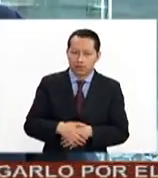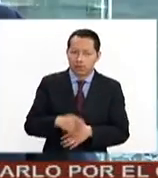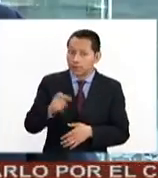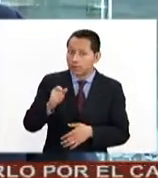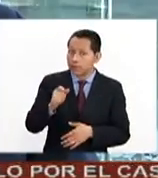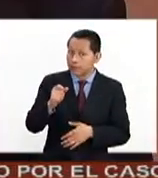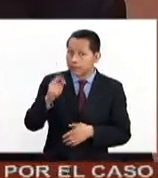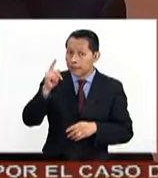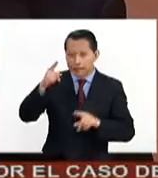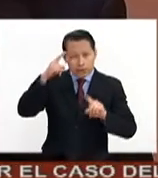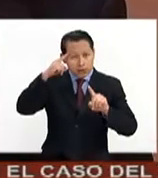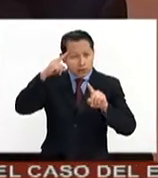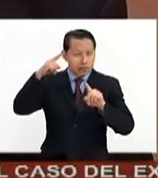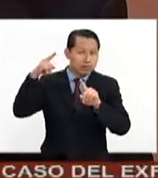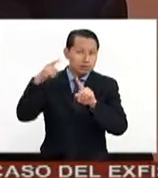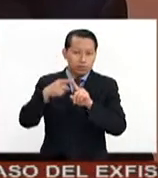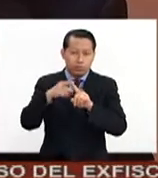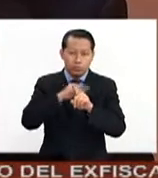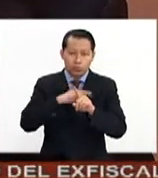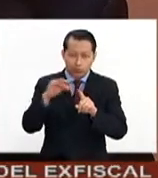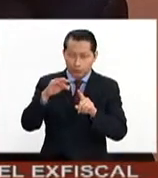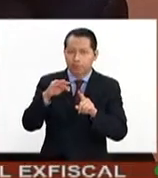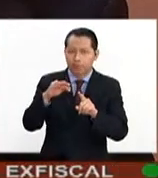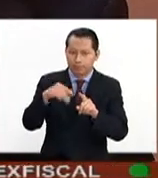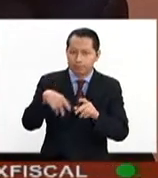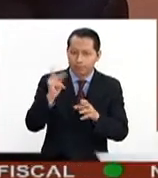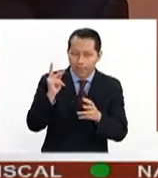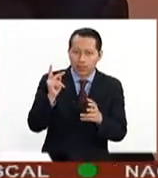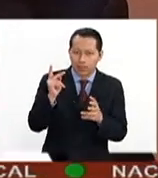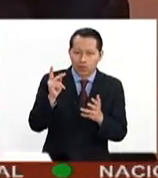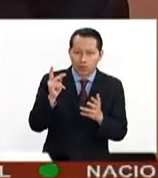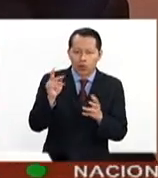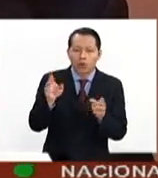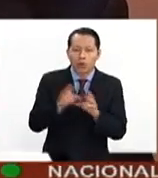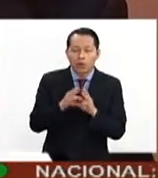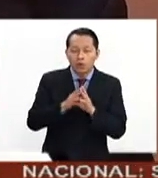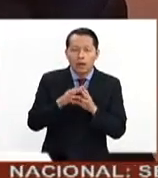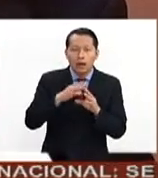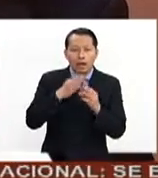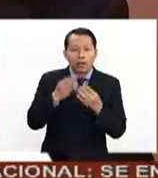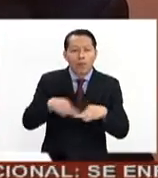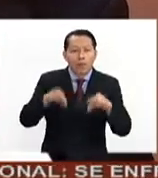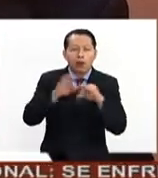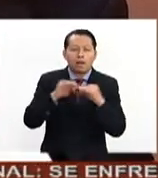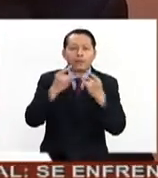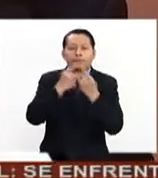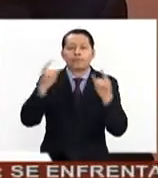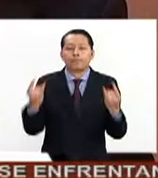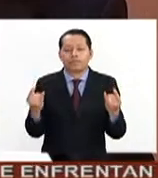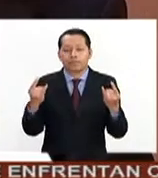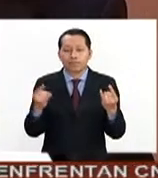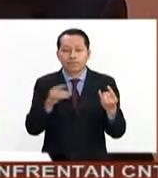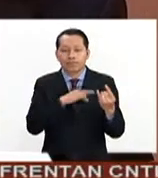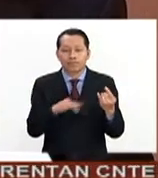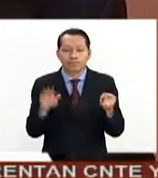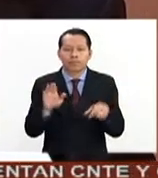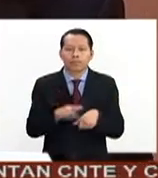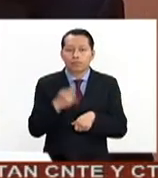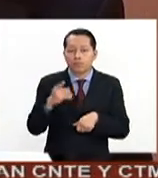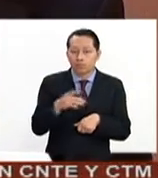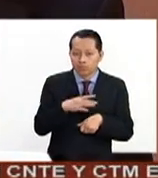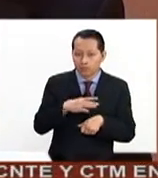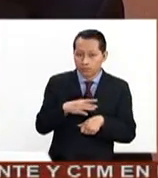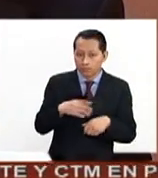cumpliendo esta misión diplomática, pero en un momento muy, muy importante, un momento histórico, porque lo